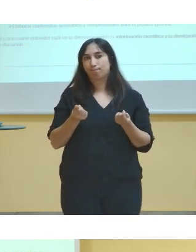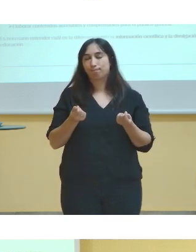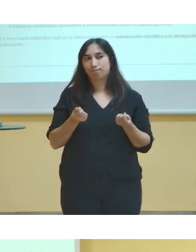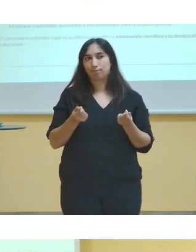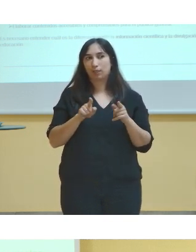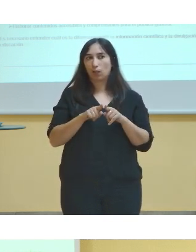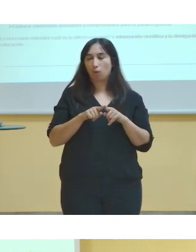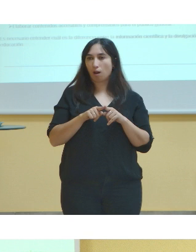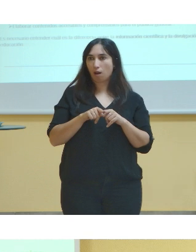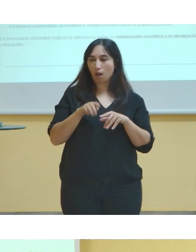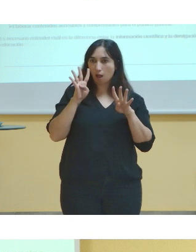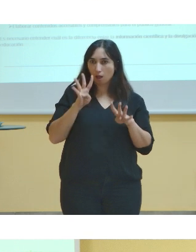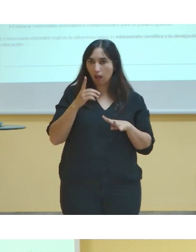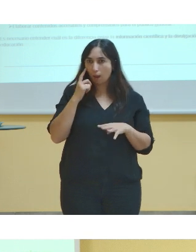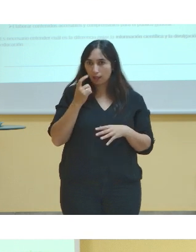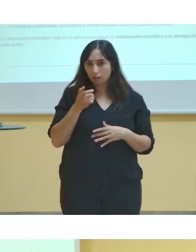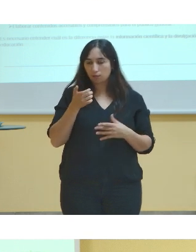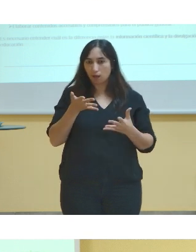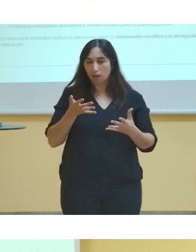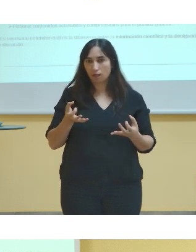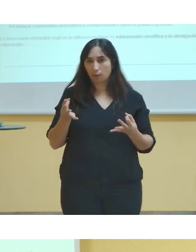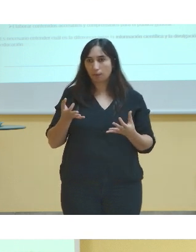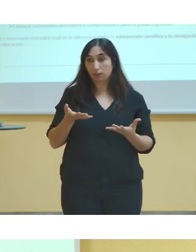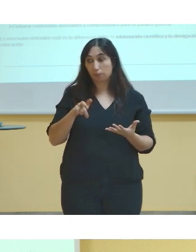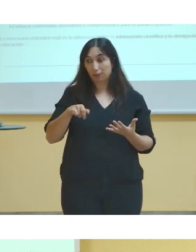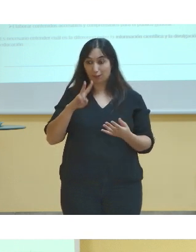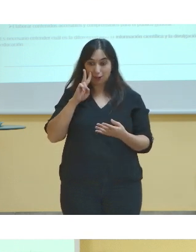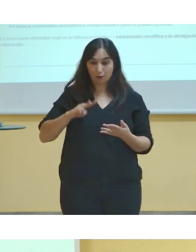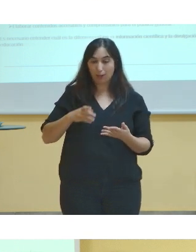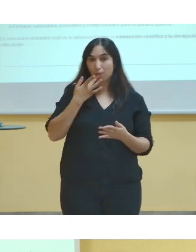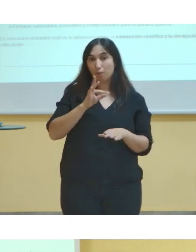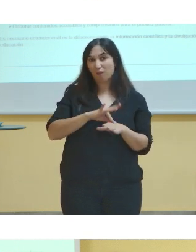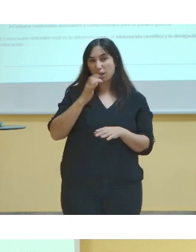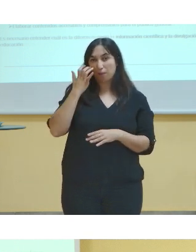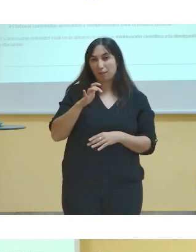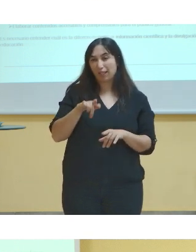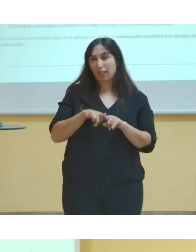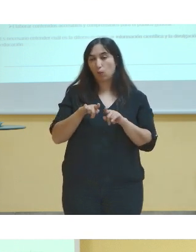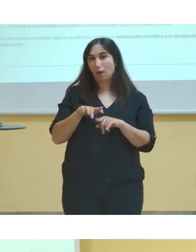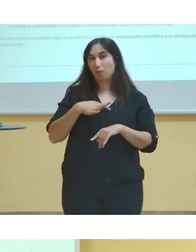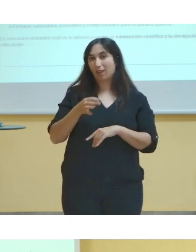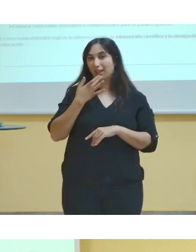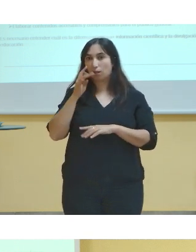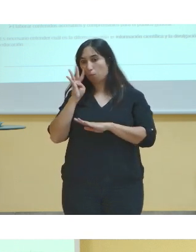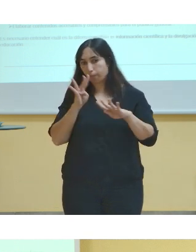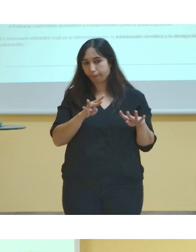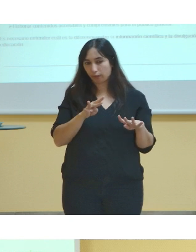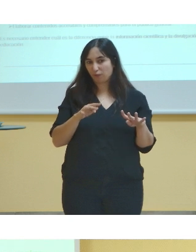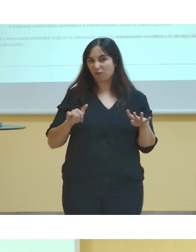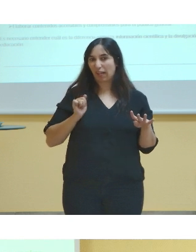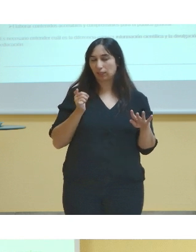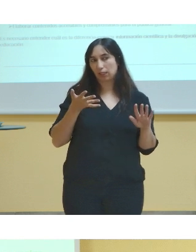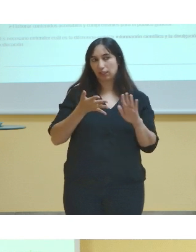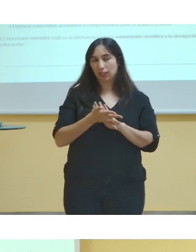pueden despertar expectativas en el público que lo lee, y en nuestro caso en las enfermedades raras el despertar expectativas falsas